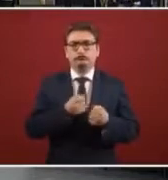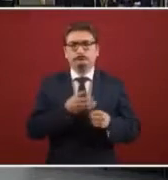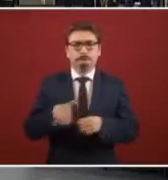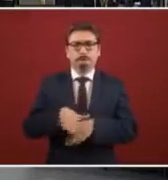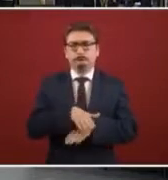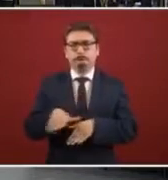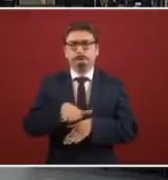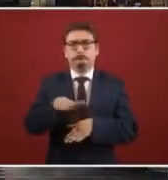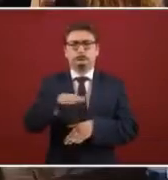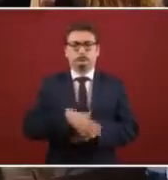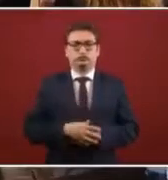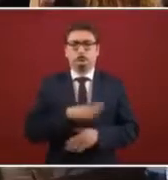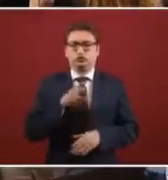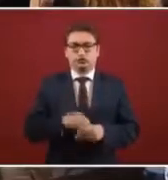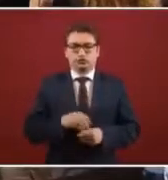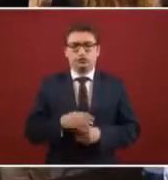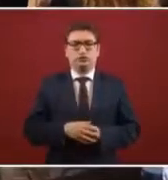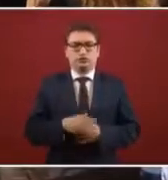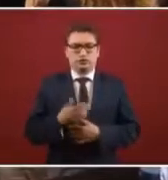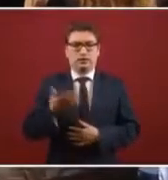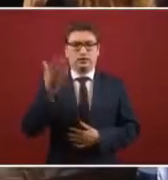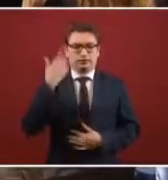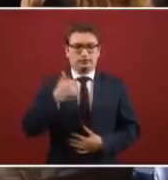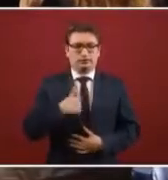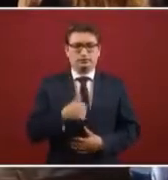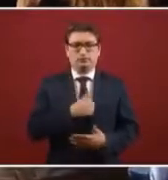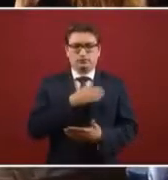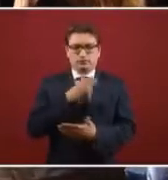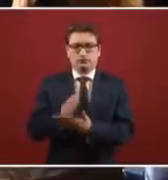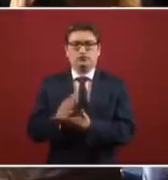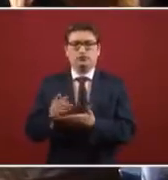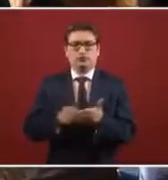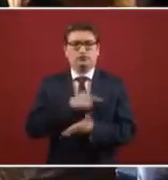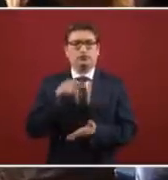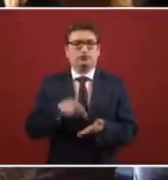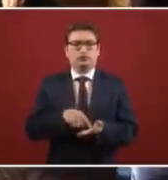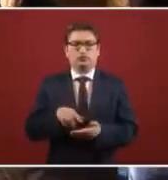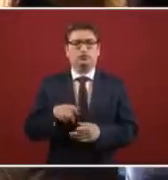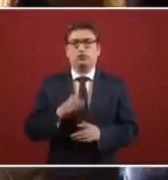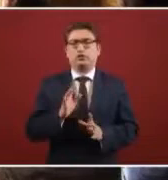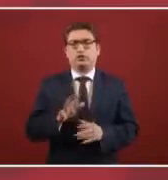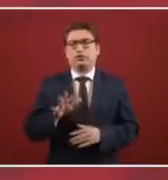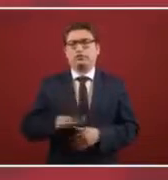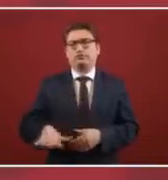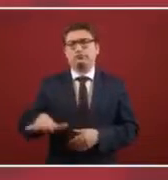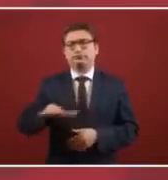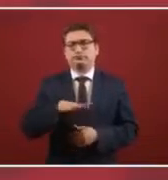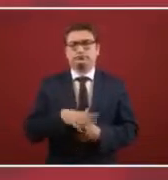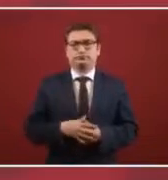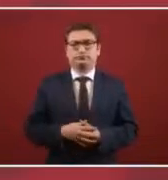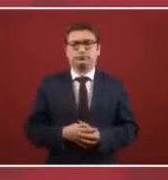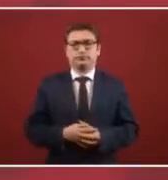todo. Pero presidente, hay una Antes pasaba yo And before I used to pass by there, en